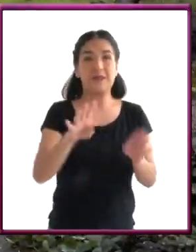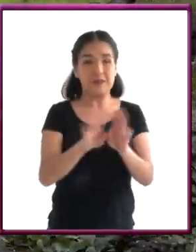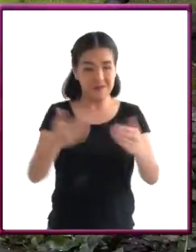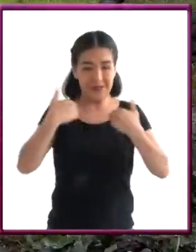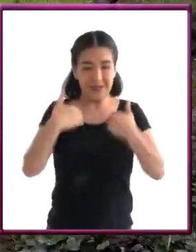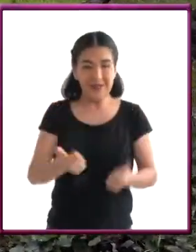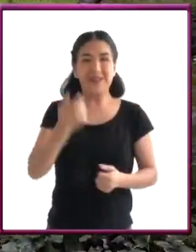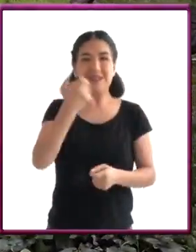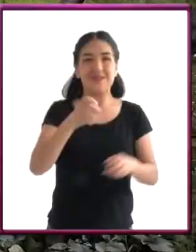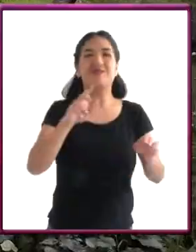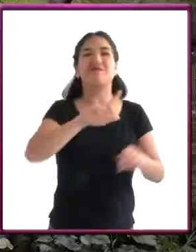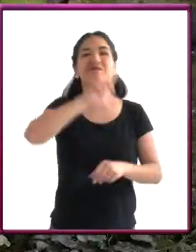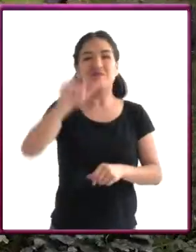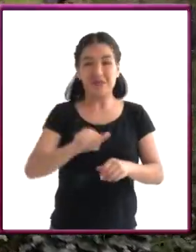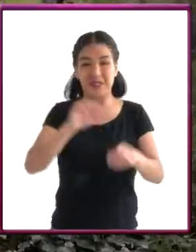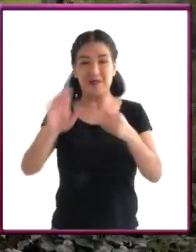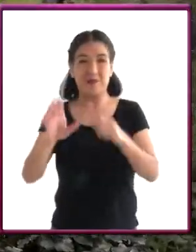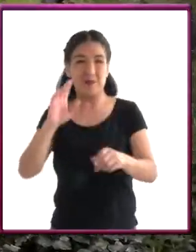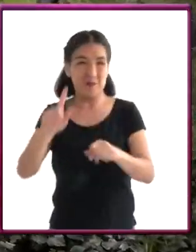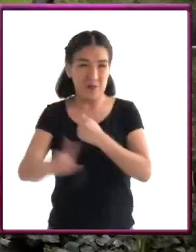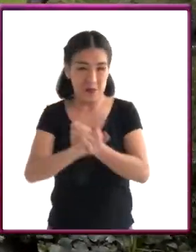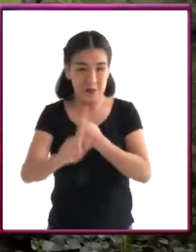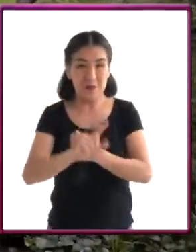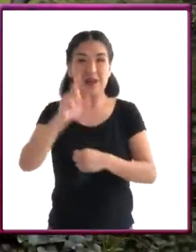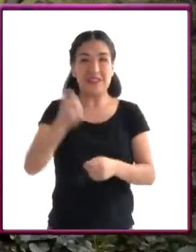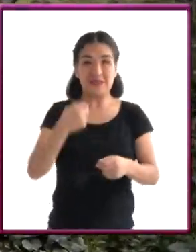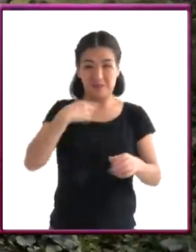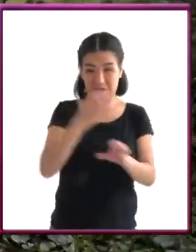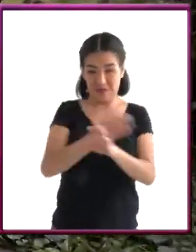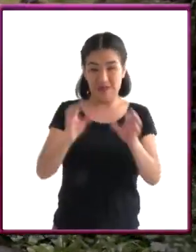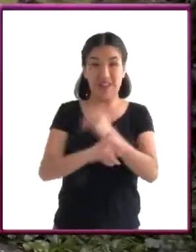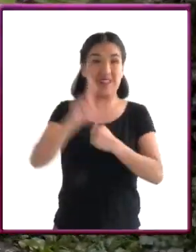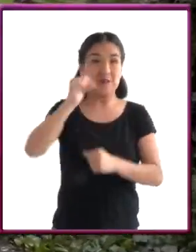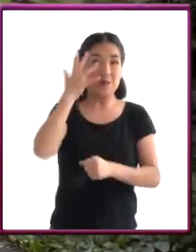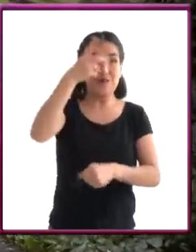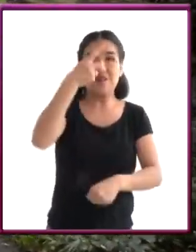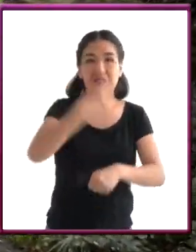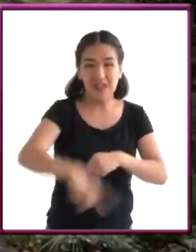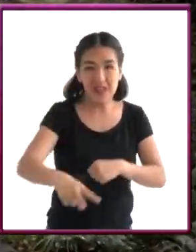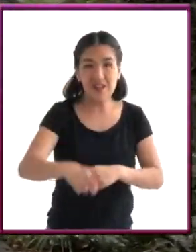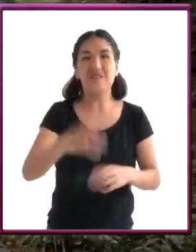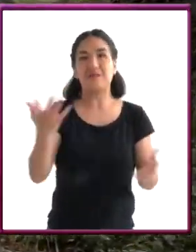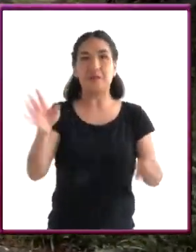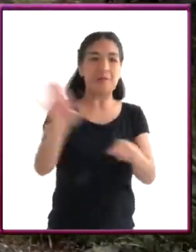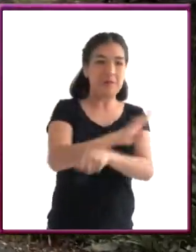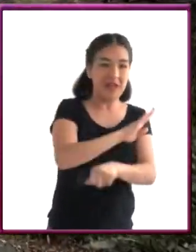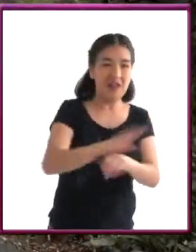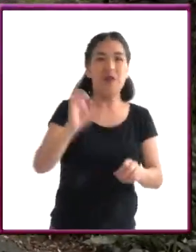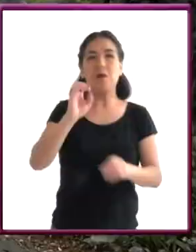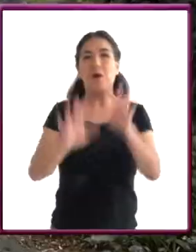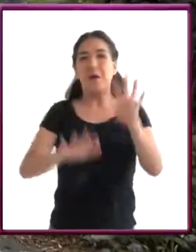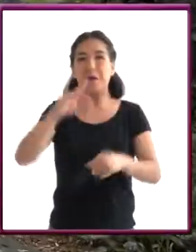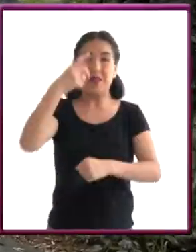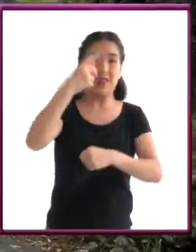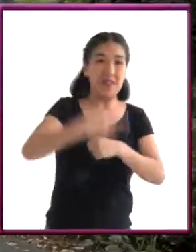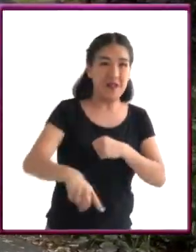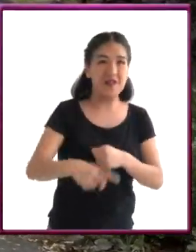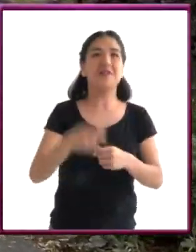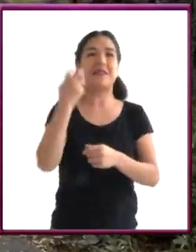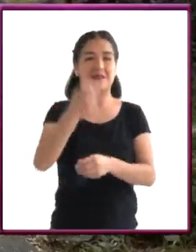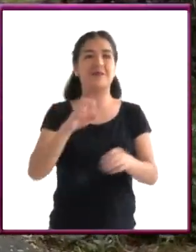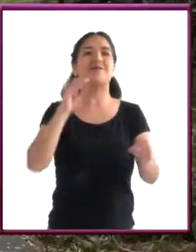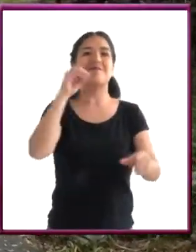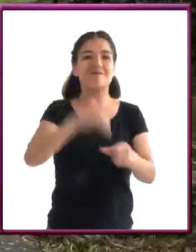nuestros actos tienen consecuencias y que éstas pueden ser benéficas o contraproducentes, pues justo en este análisis radica el